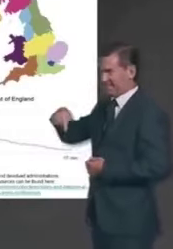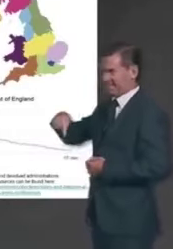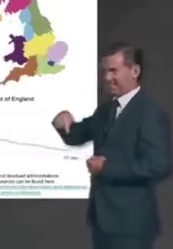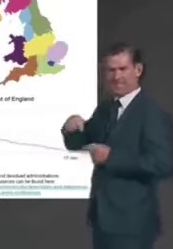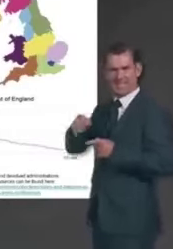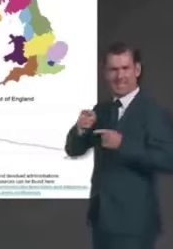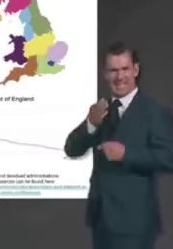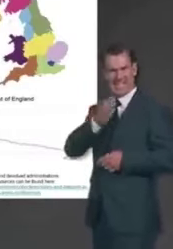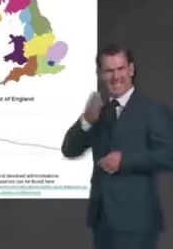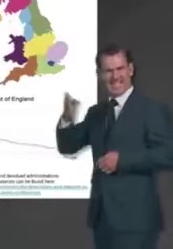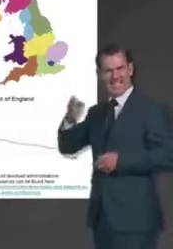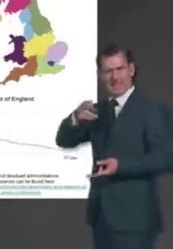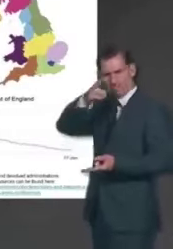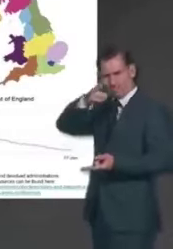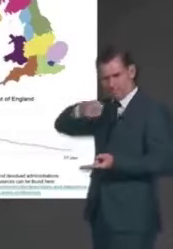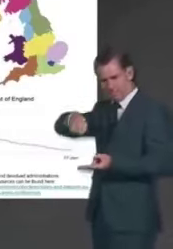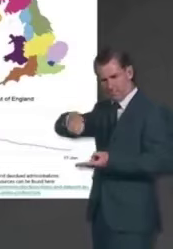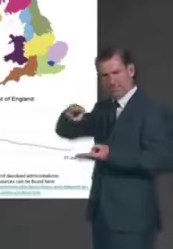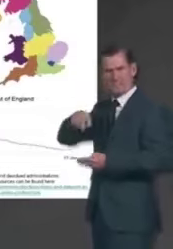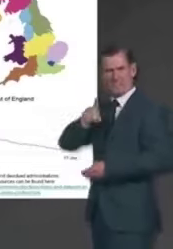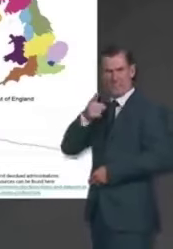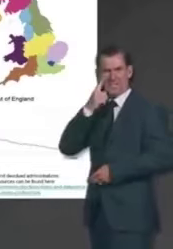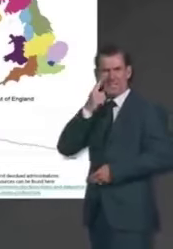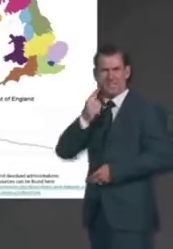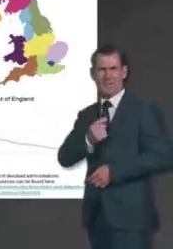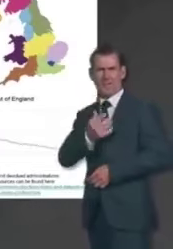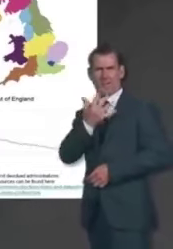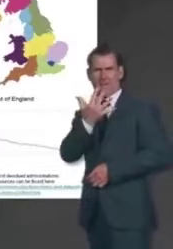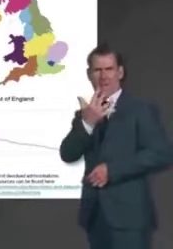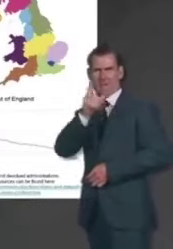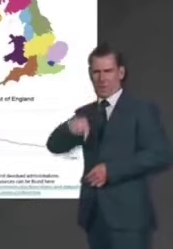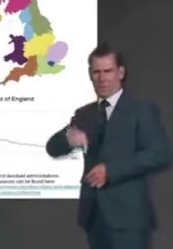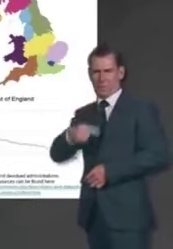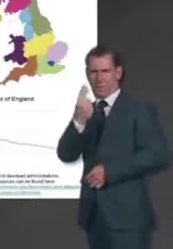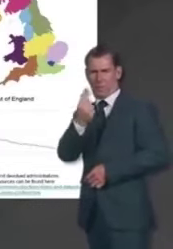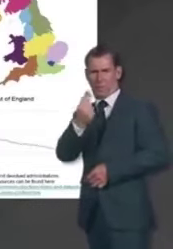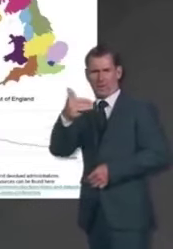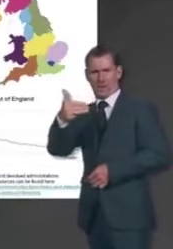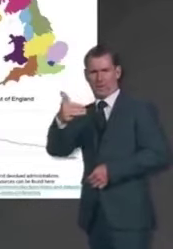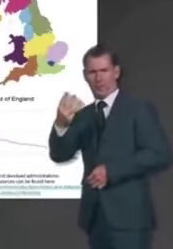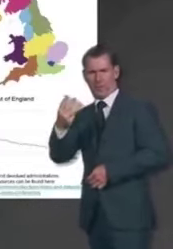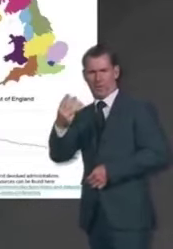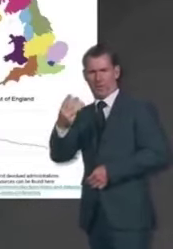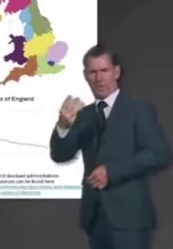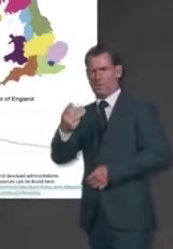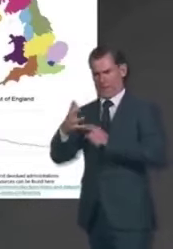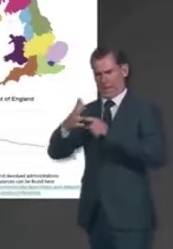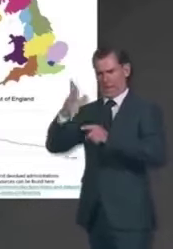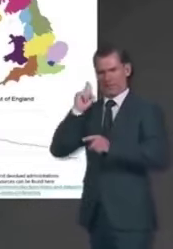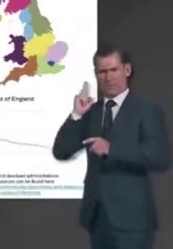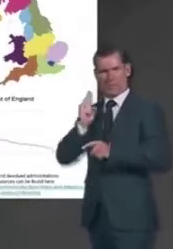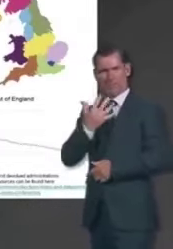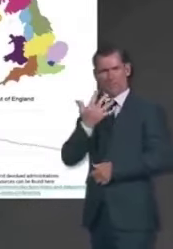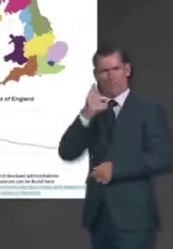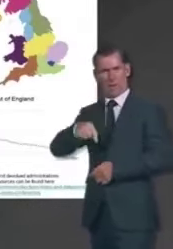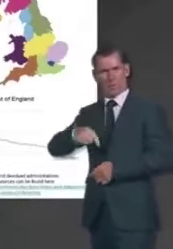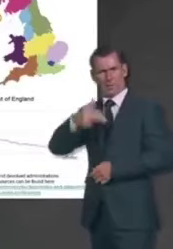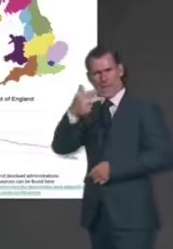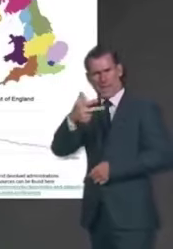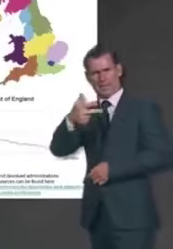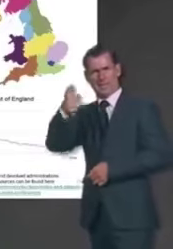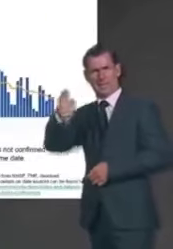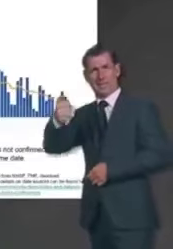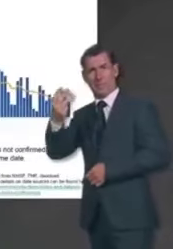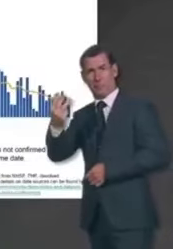o una tableta cómo funciona la aplicación seguimiento y localización una característica clave de la aplicación es decirle a la gente